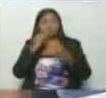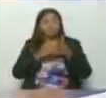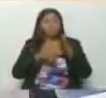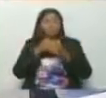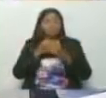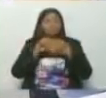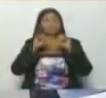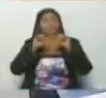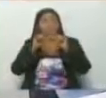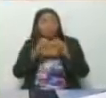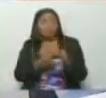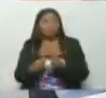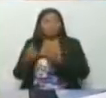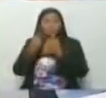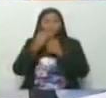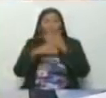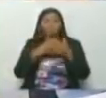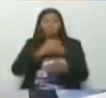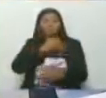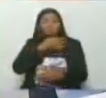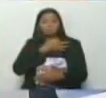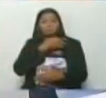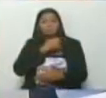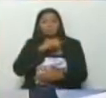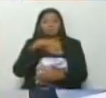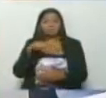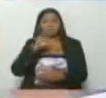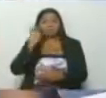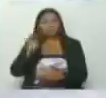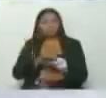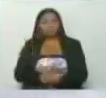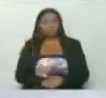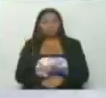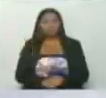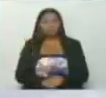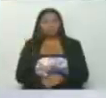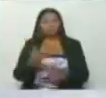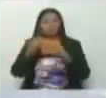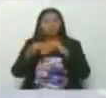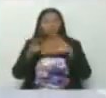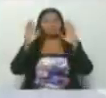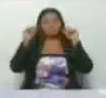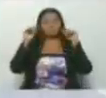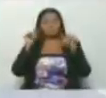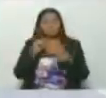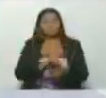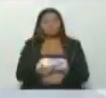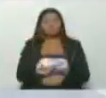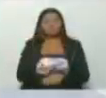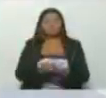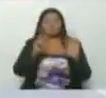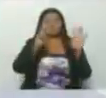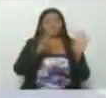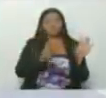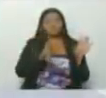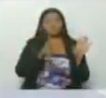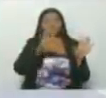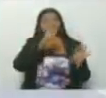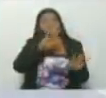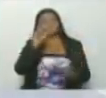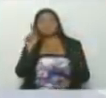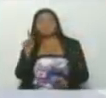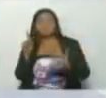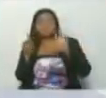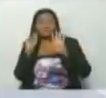estos avances económicos y sociales para nuestros doscientos cincuenta y seis minutos de la mañana el